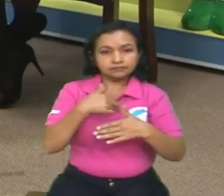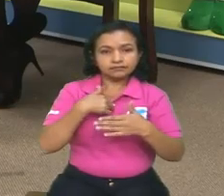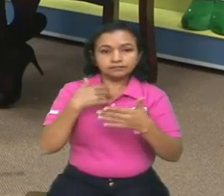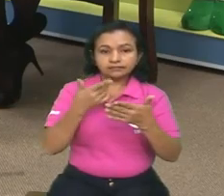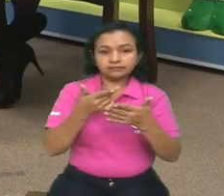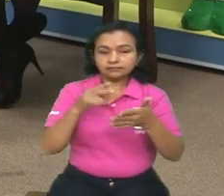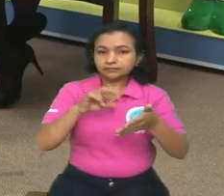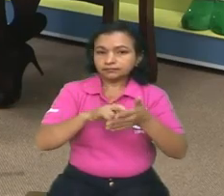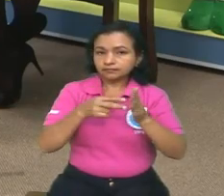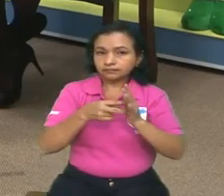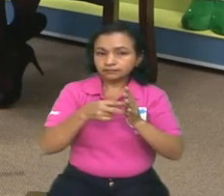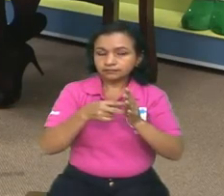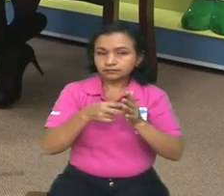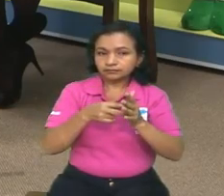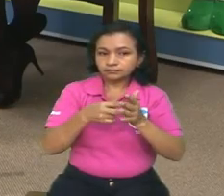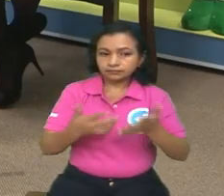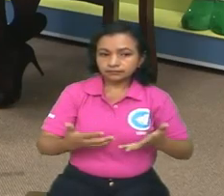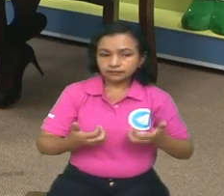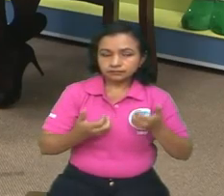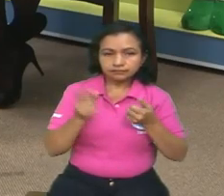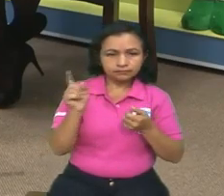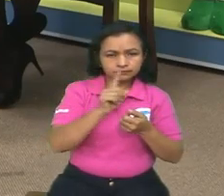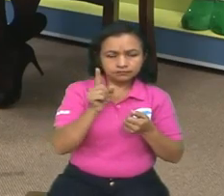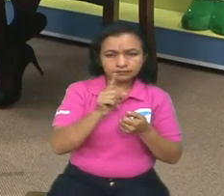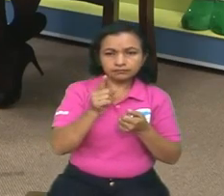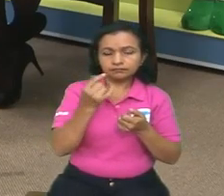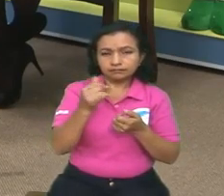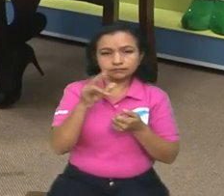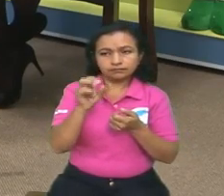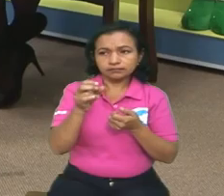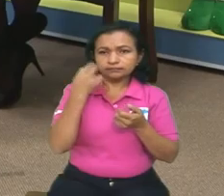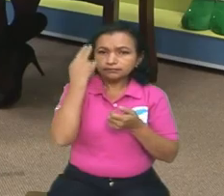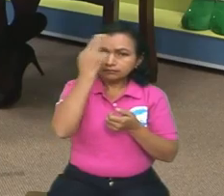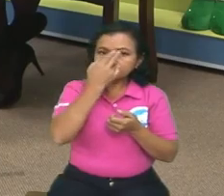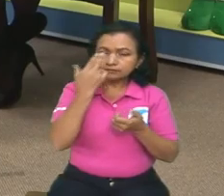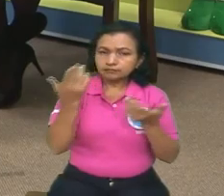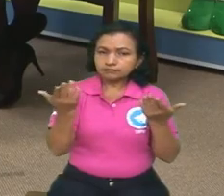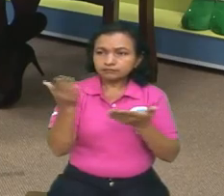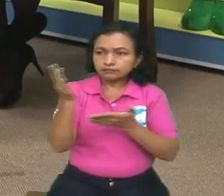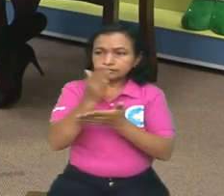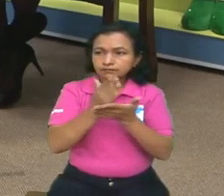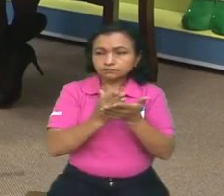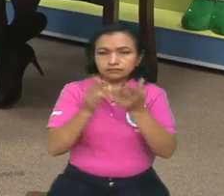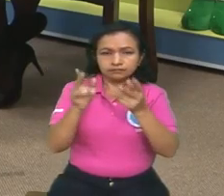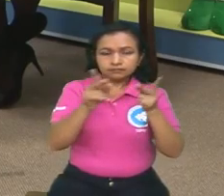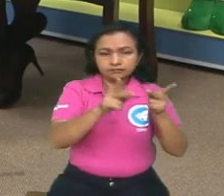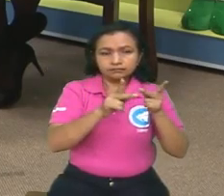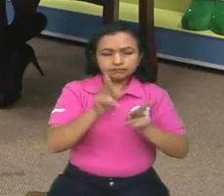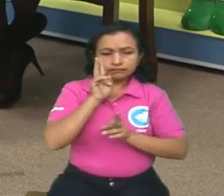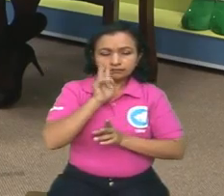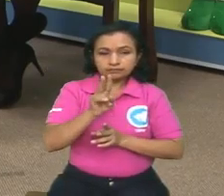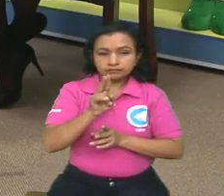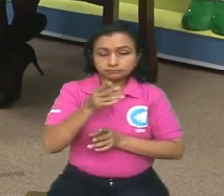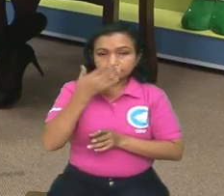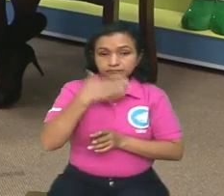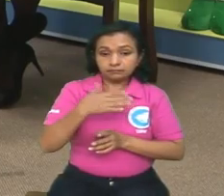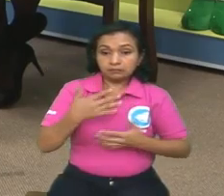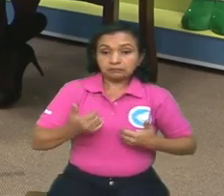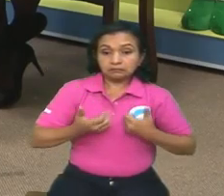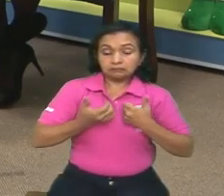no significa que es un cáncer maligno. Así esto es. Le pregunto esto porque hay personas pues que lo ven